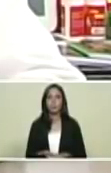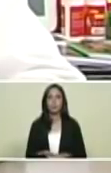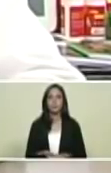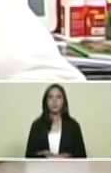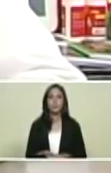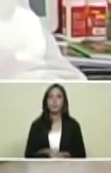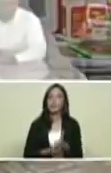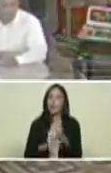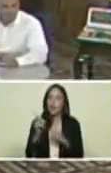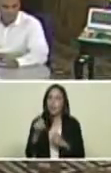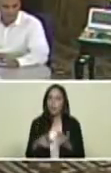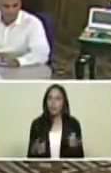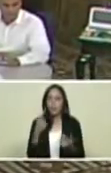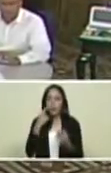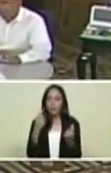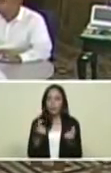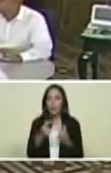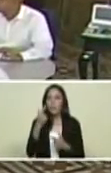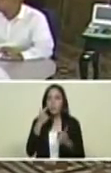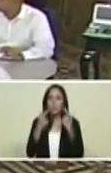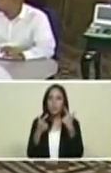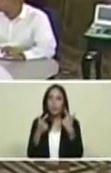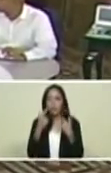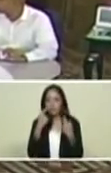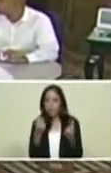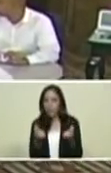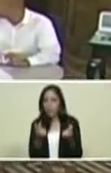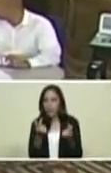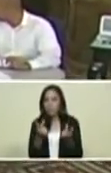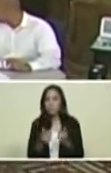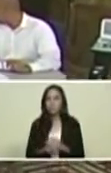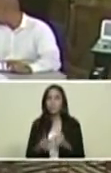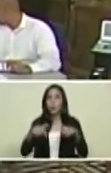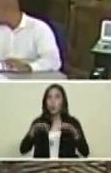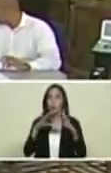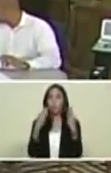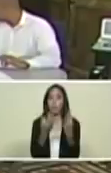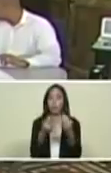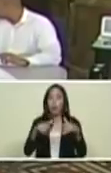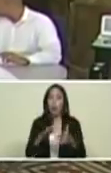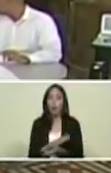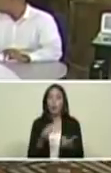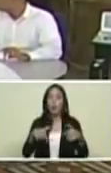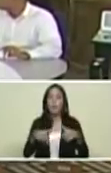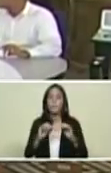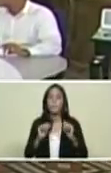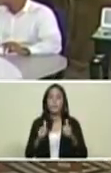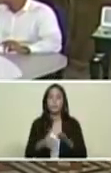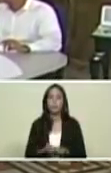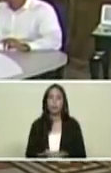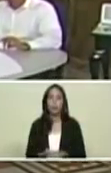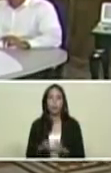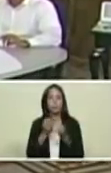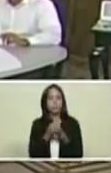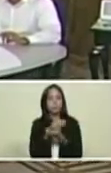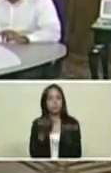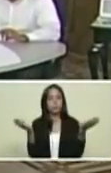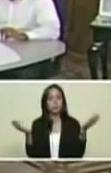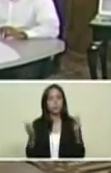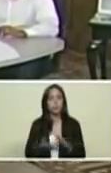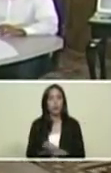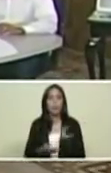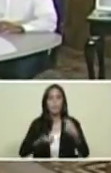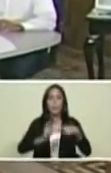También me recuerda, atención, familias, el día de hoy también empezó la distribución y